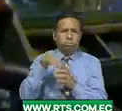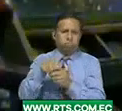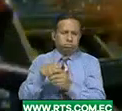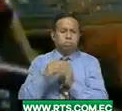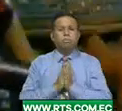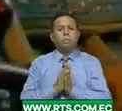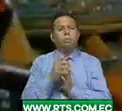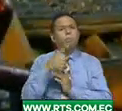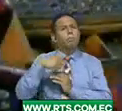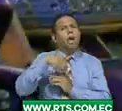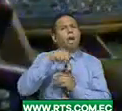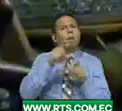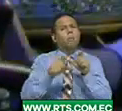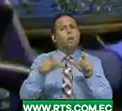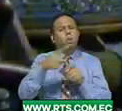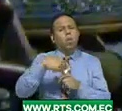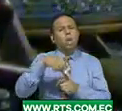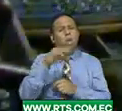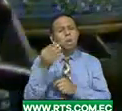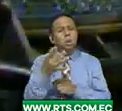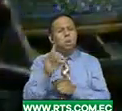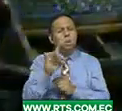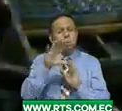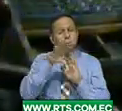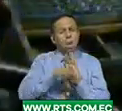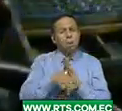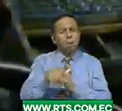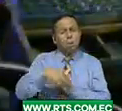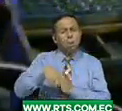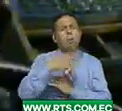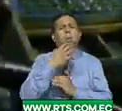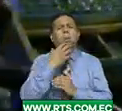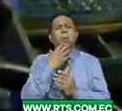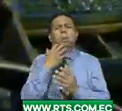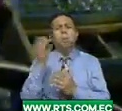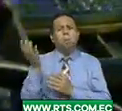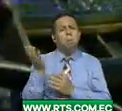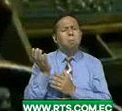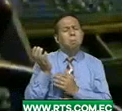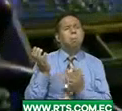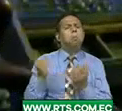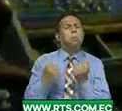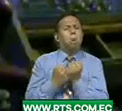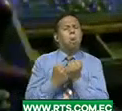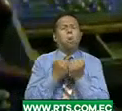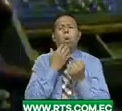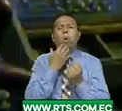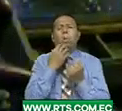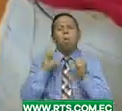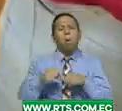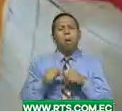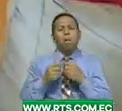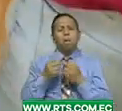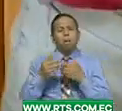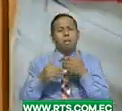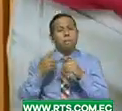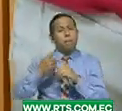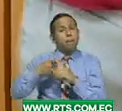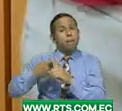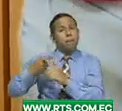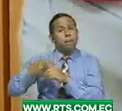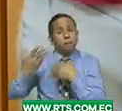menores infractores de la ley sí tienen beneficios penitenciarios y pueden acogerse al régimen semiabierto una vez